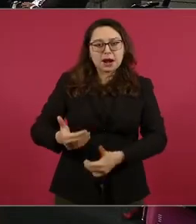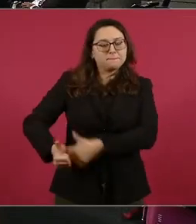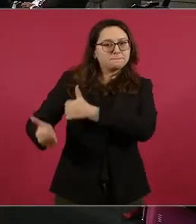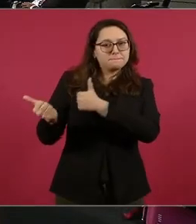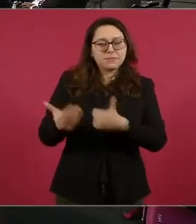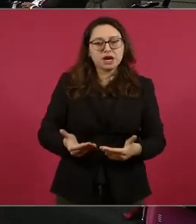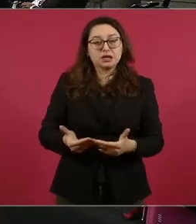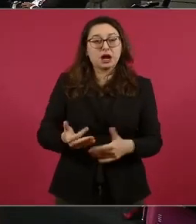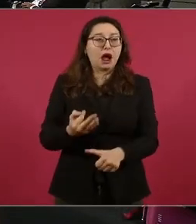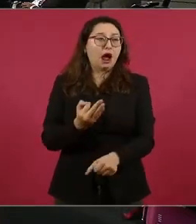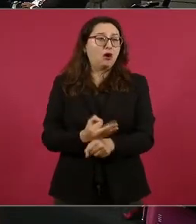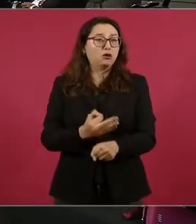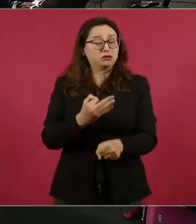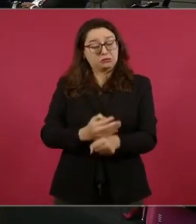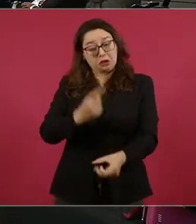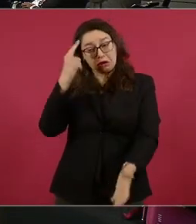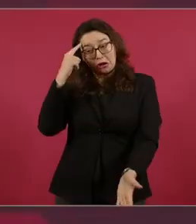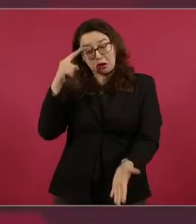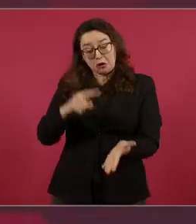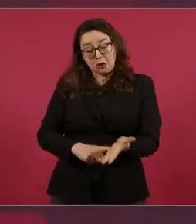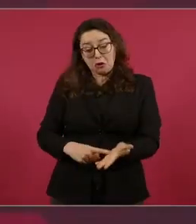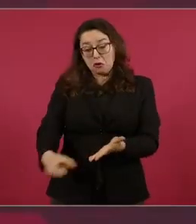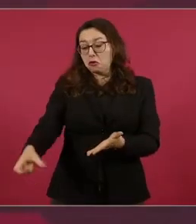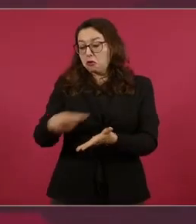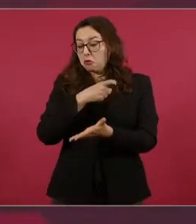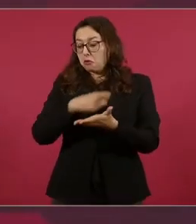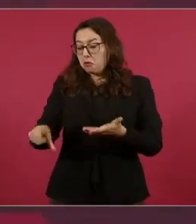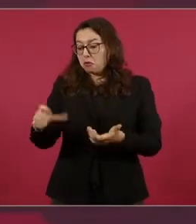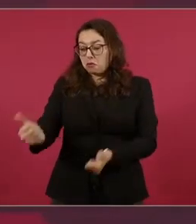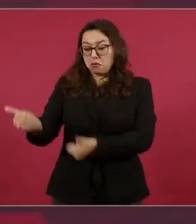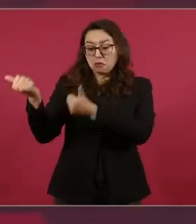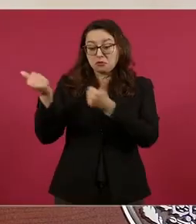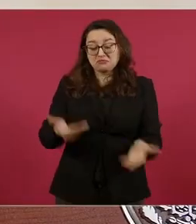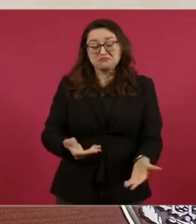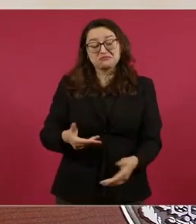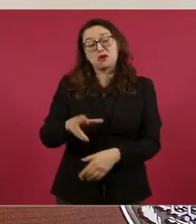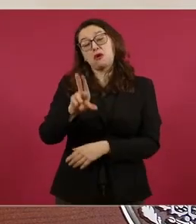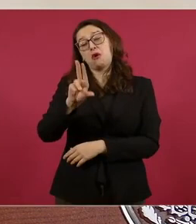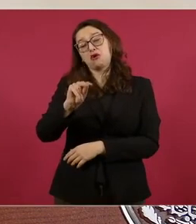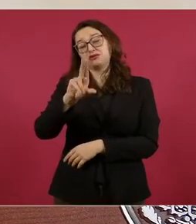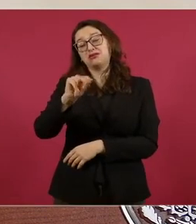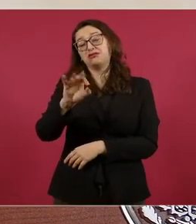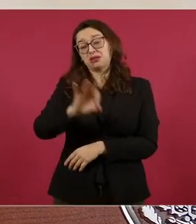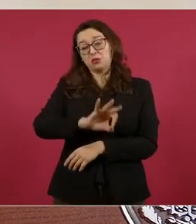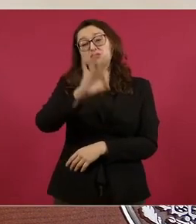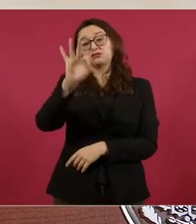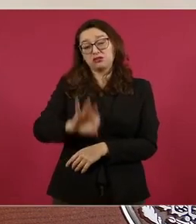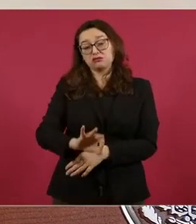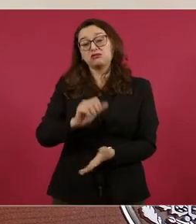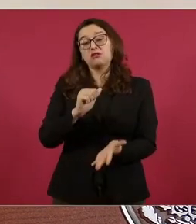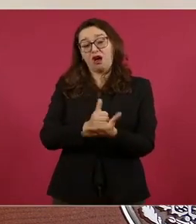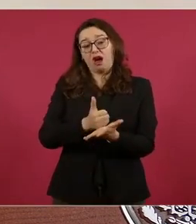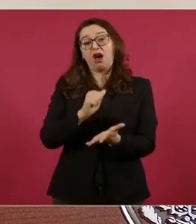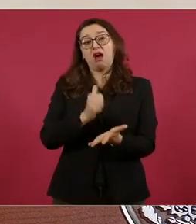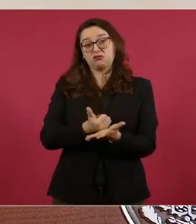estar ando cerca del 80% del arroz que